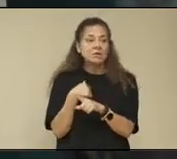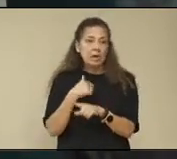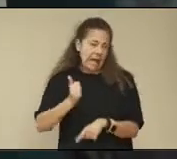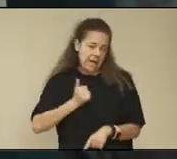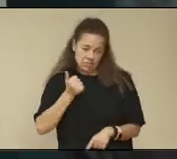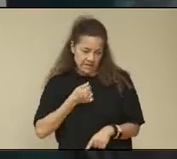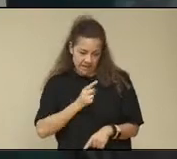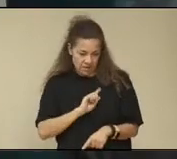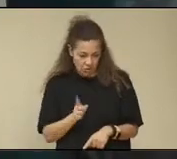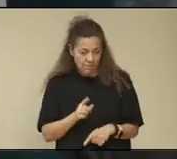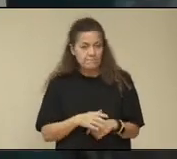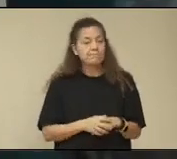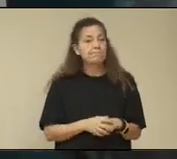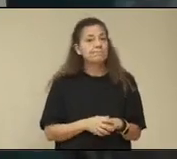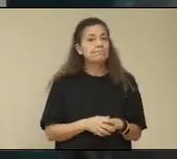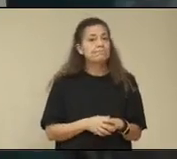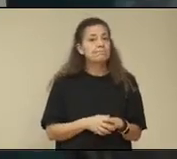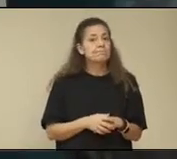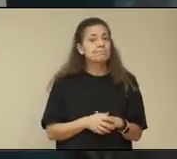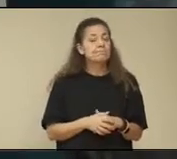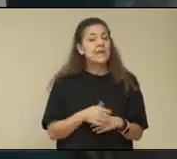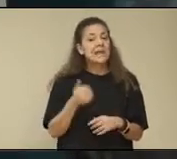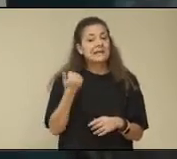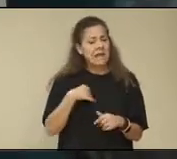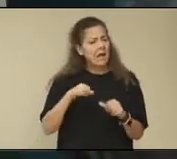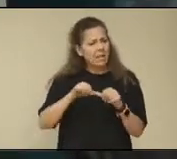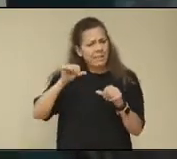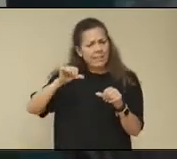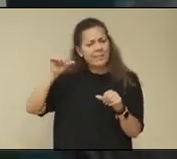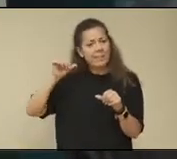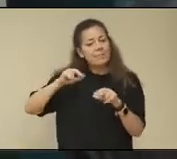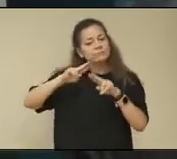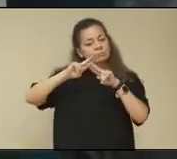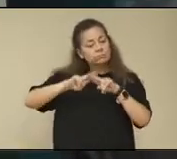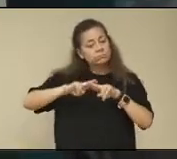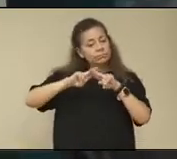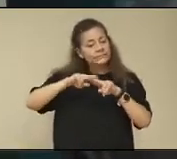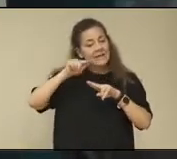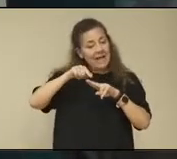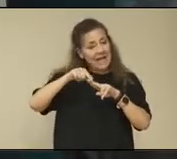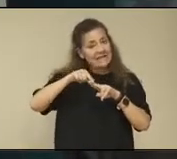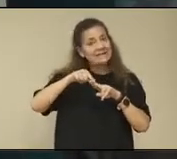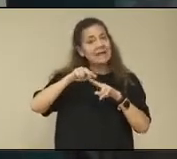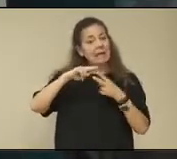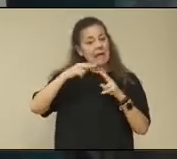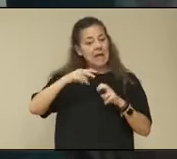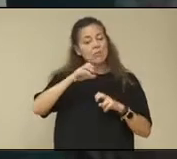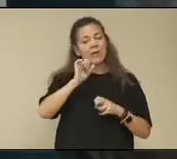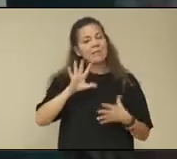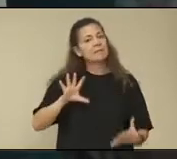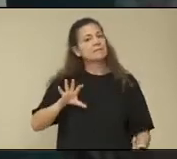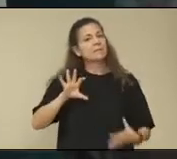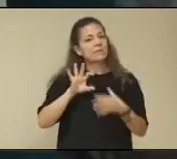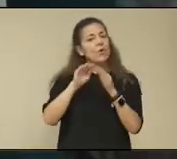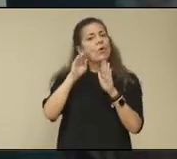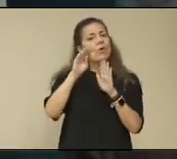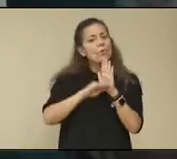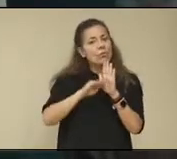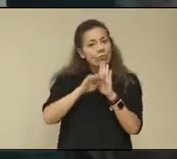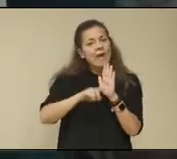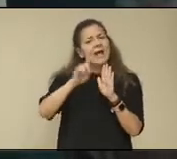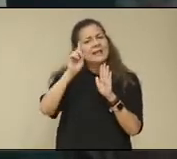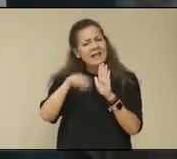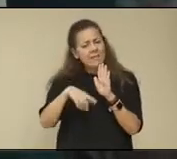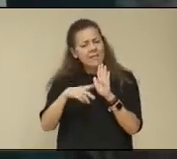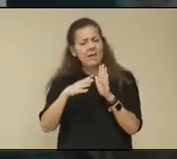casualidad. Digamos que llevamos muchos años estudiando este gen porque aparte de que tiene que ver con propagación, tiene otras